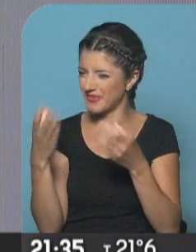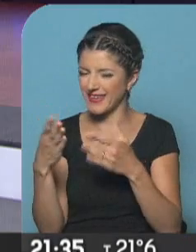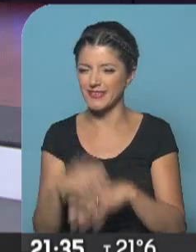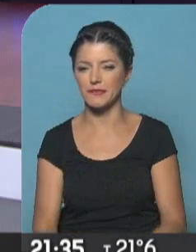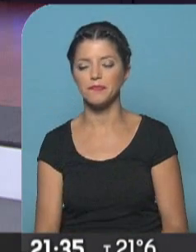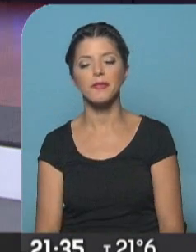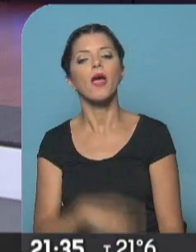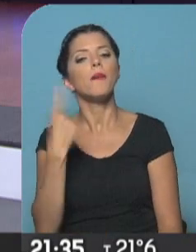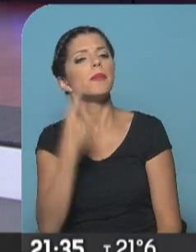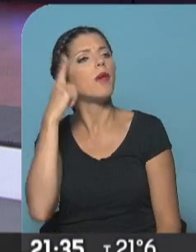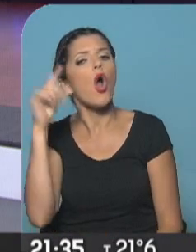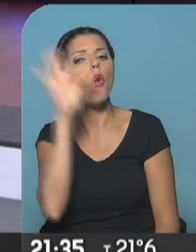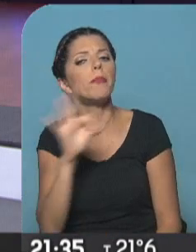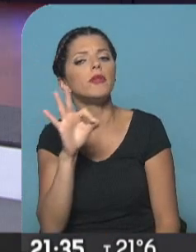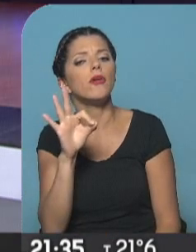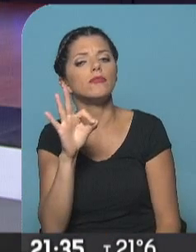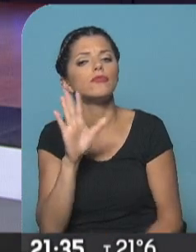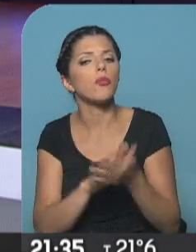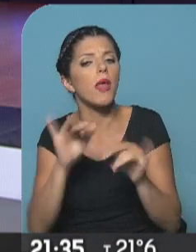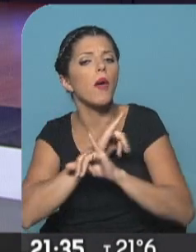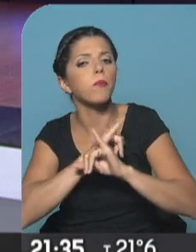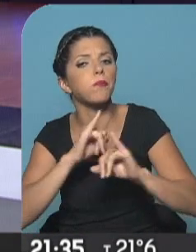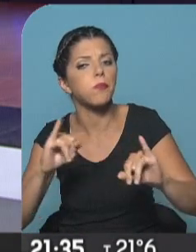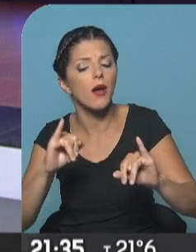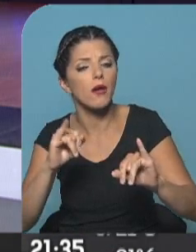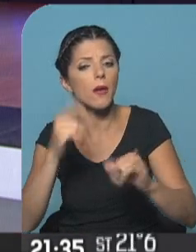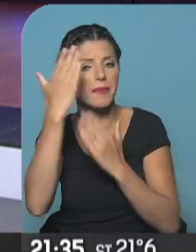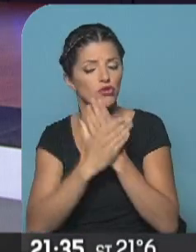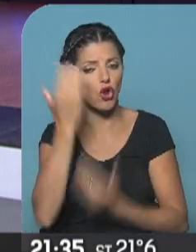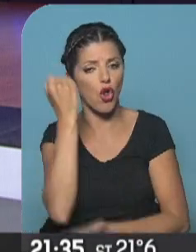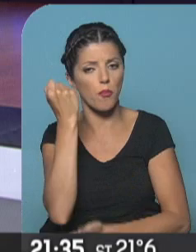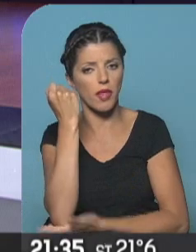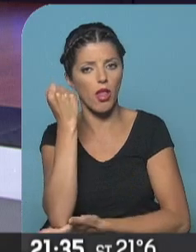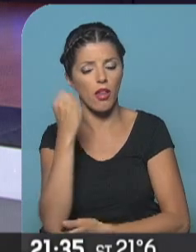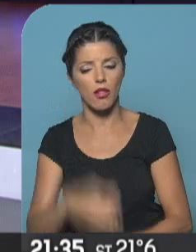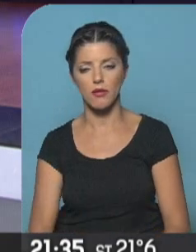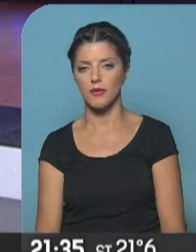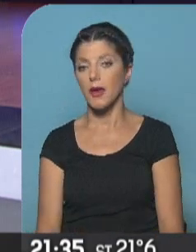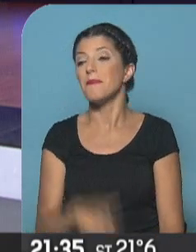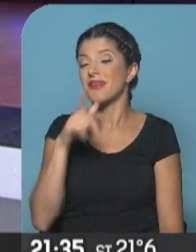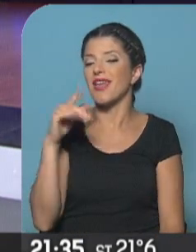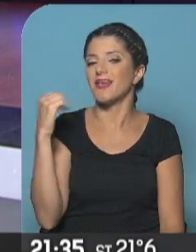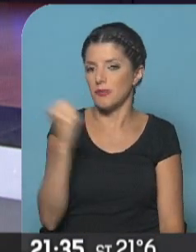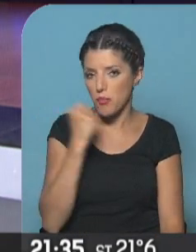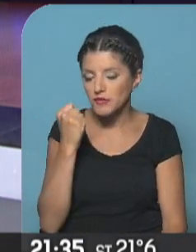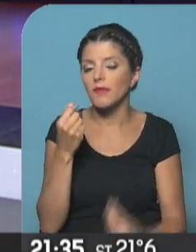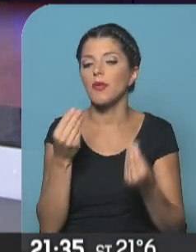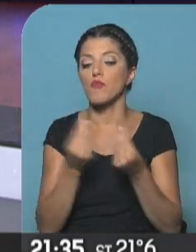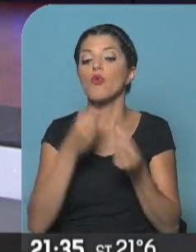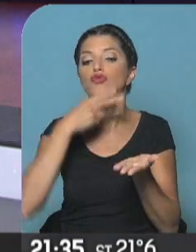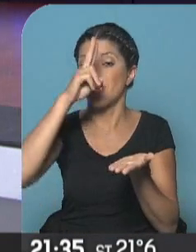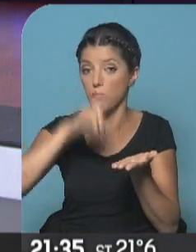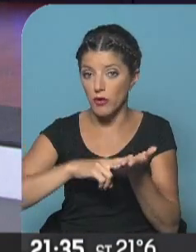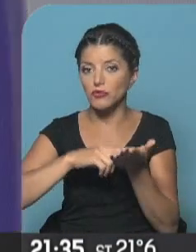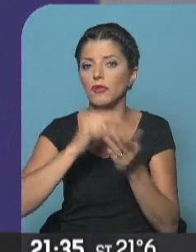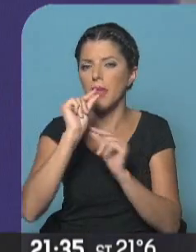del anuncio, brevemente. Bueno, yo creo que es una importante reducción en varios impuestos en forma gradual